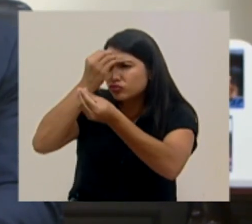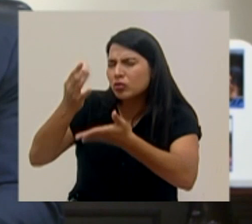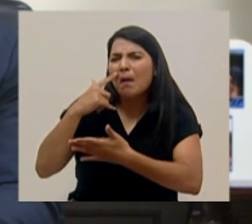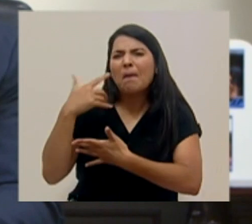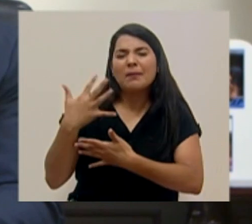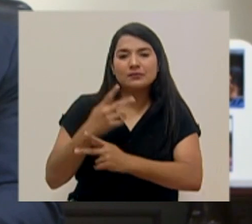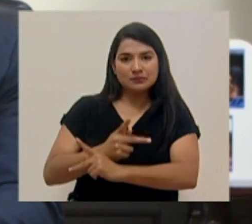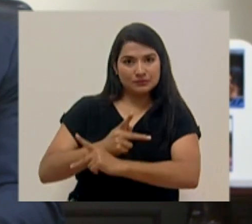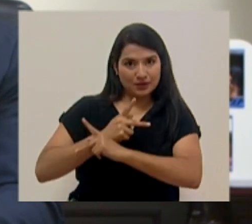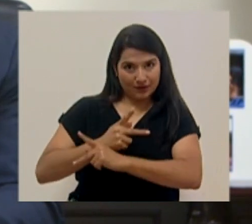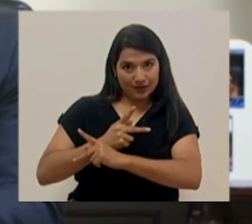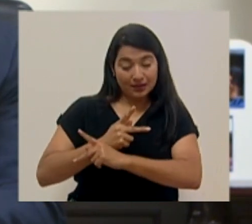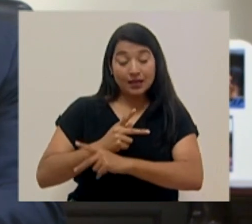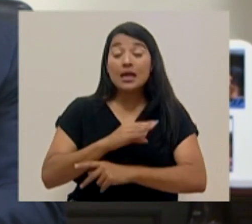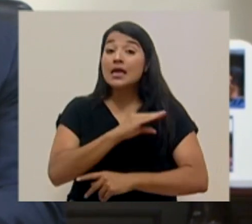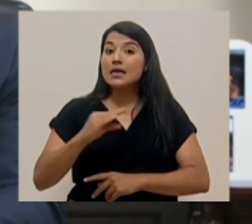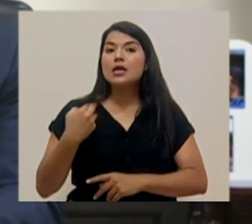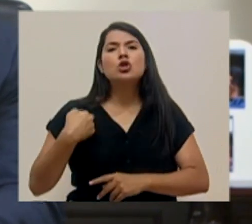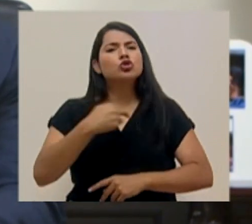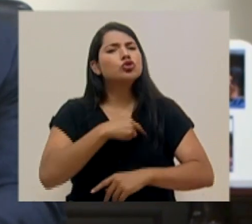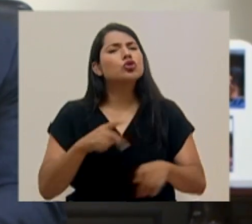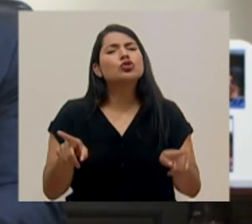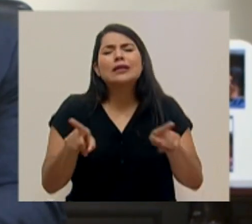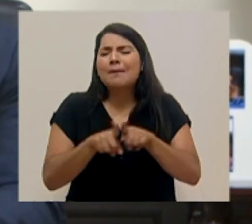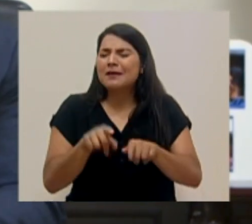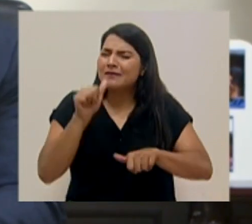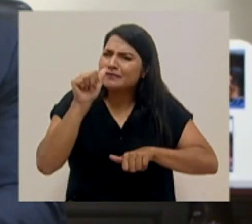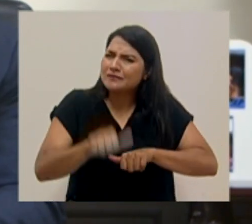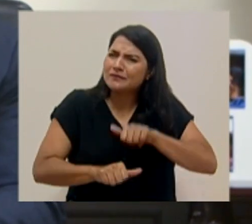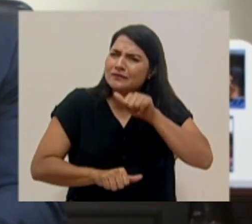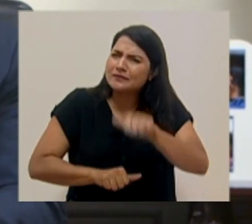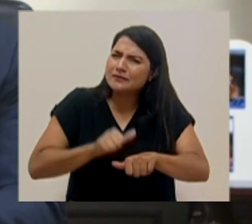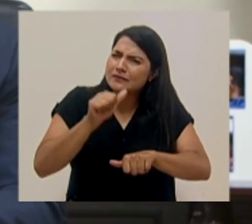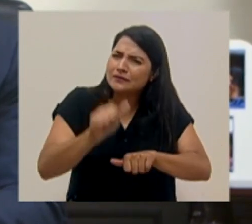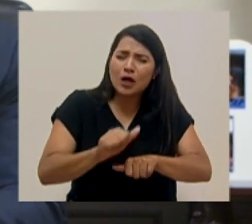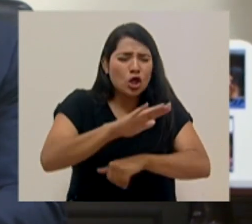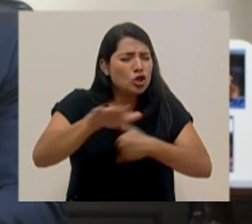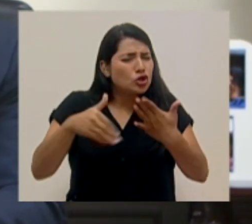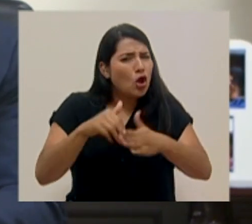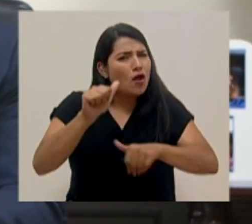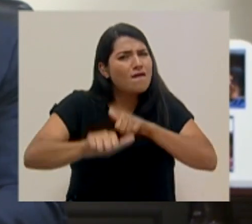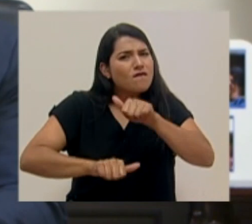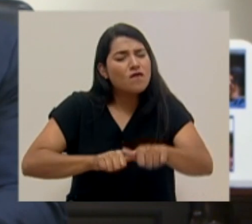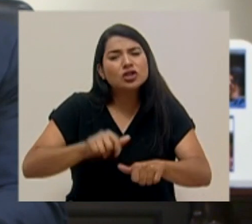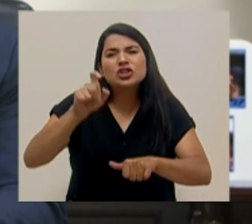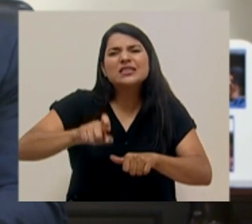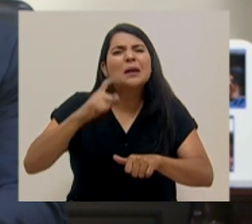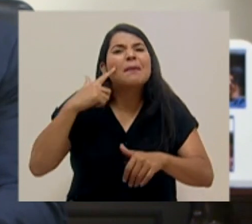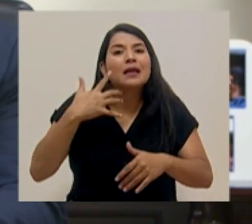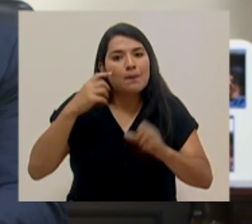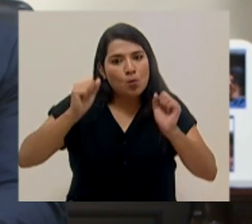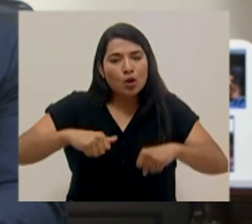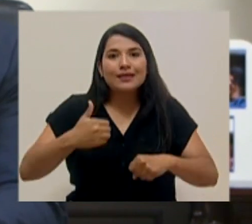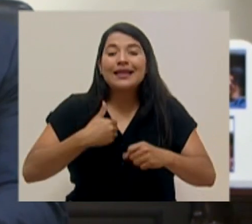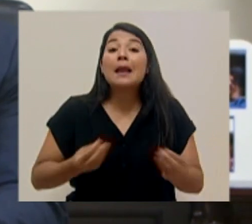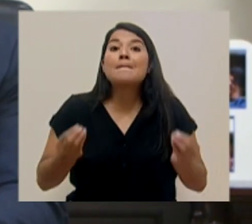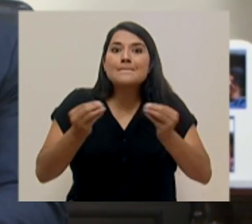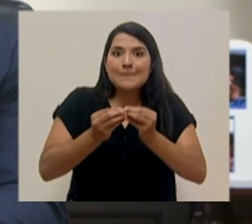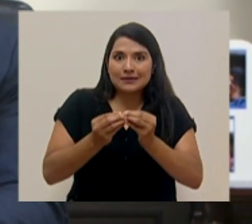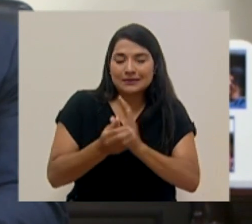prevención. También hacemos todos los esfuerzos necesarios para ampliar nuestra capacidad de testeo.